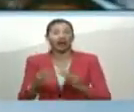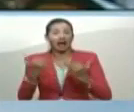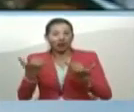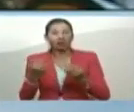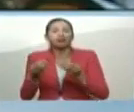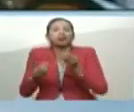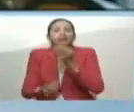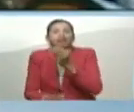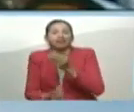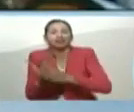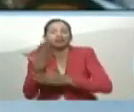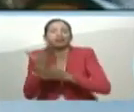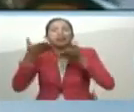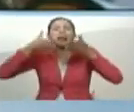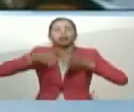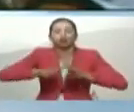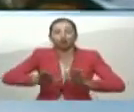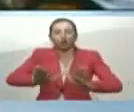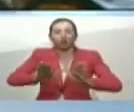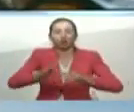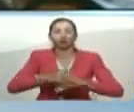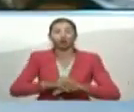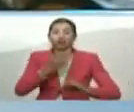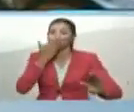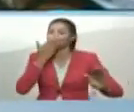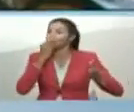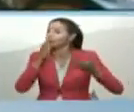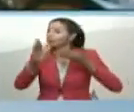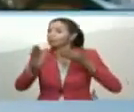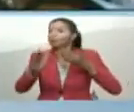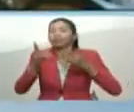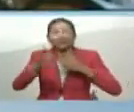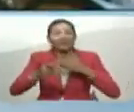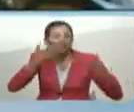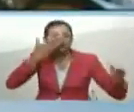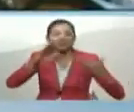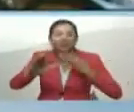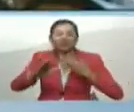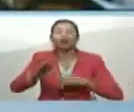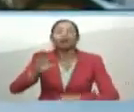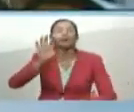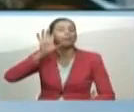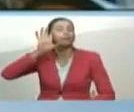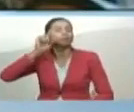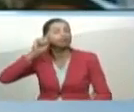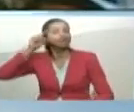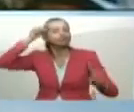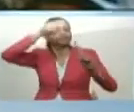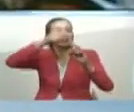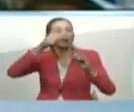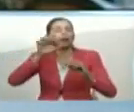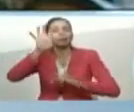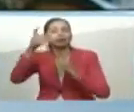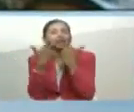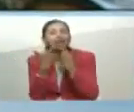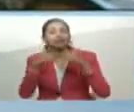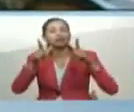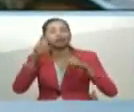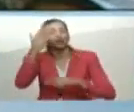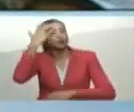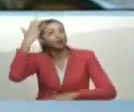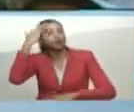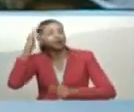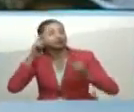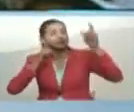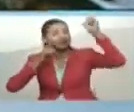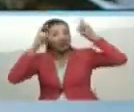posicionarse y ser eterna en la gran ilusión de la patria libre y de la patria soñada por el